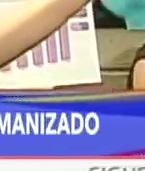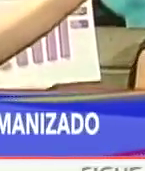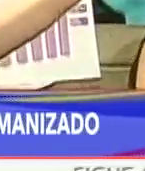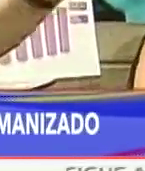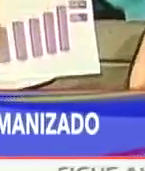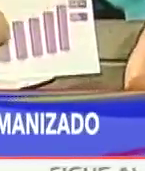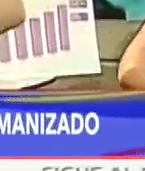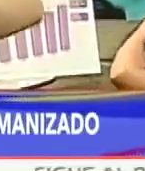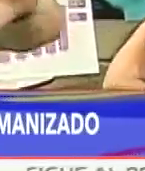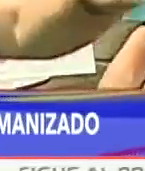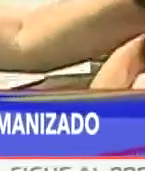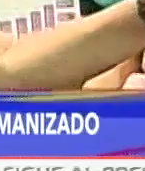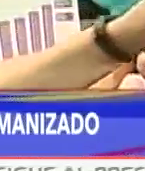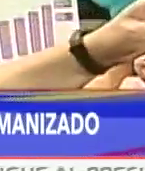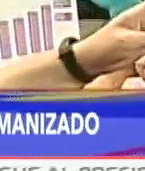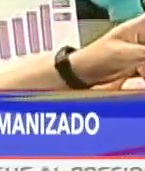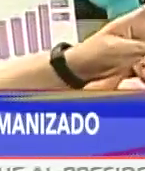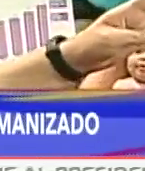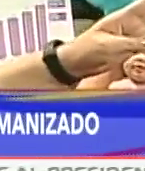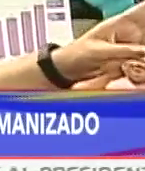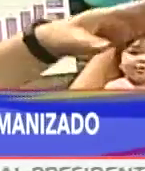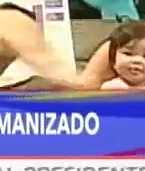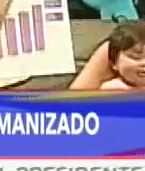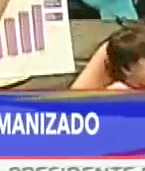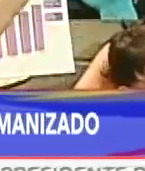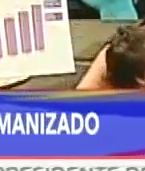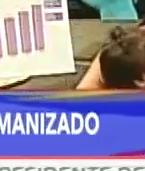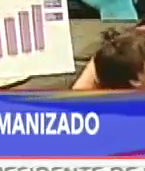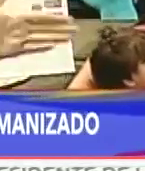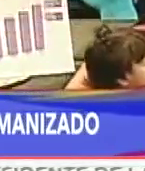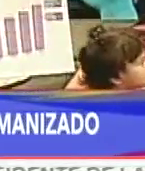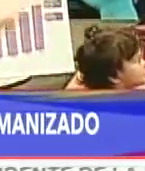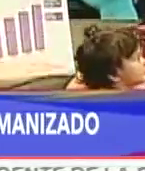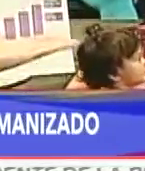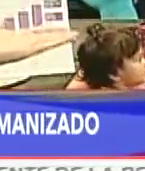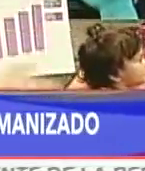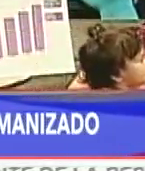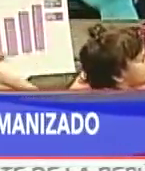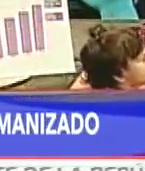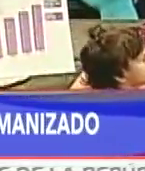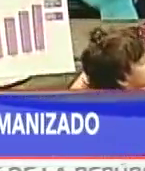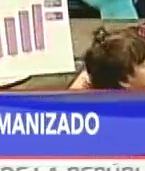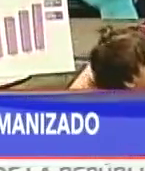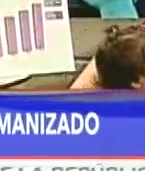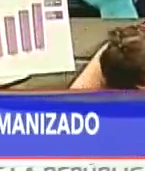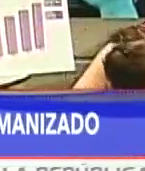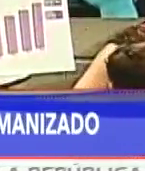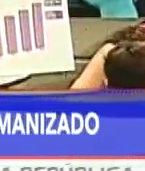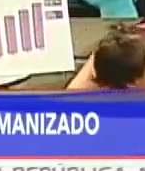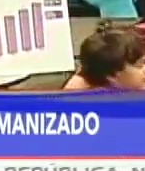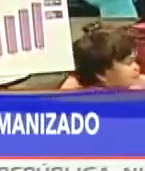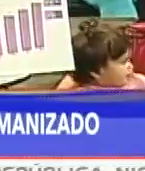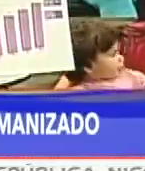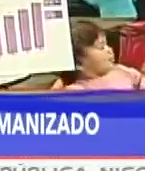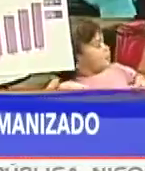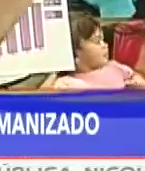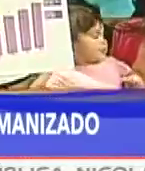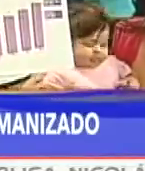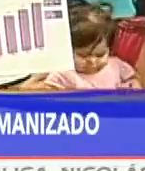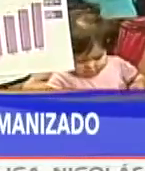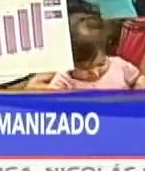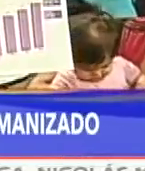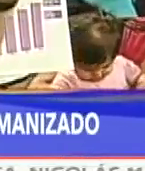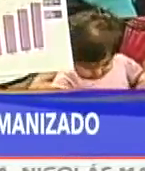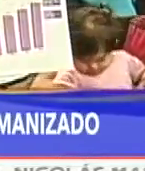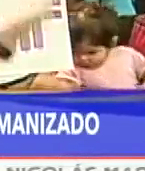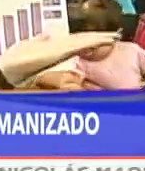de la patria son inéditos en la región. Son considerados como transferencias condicionadas, pero somos país vanguardia en toda